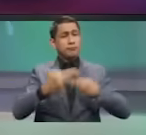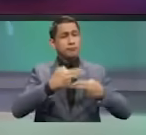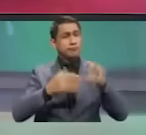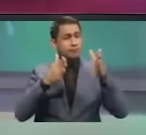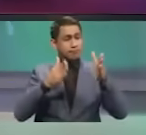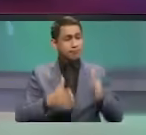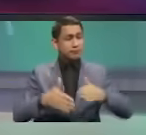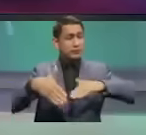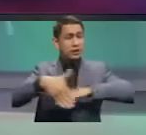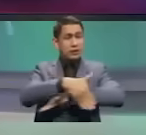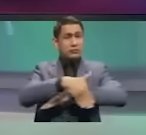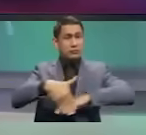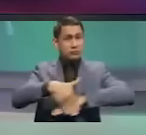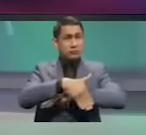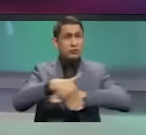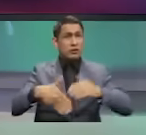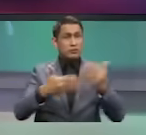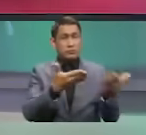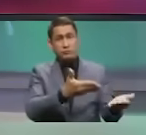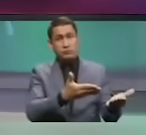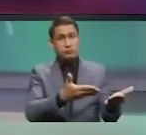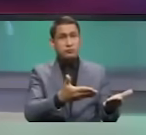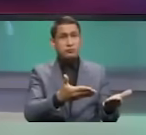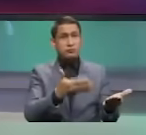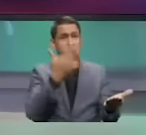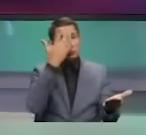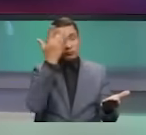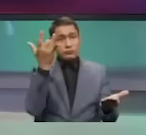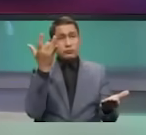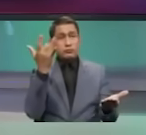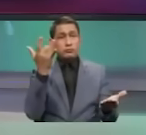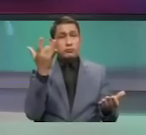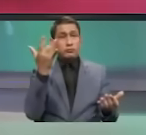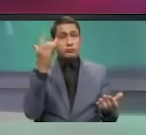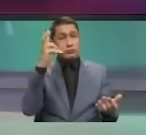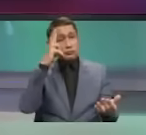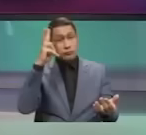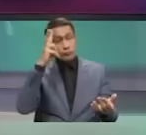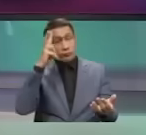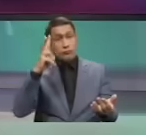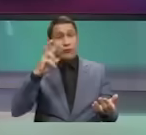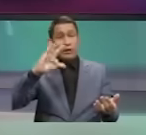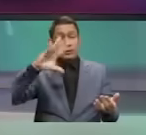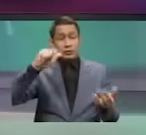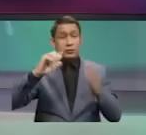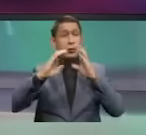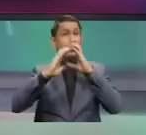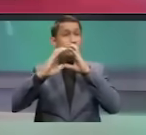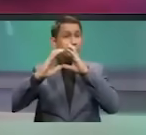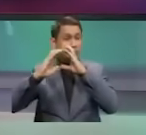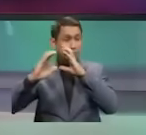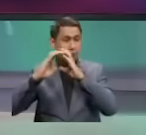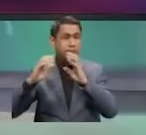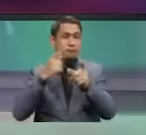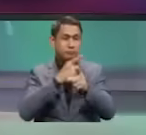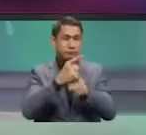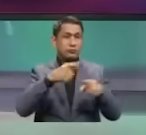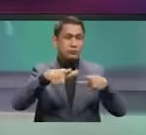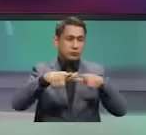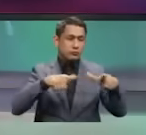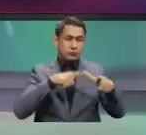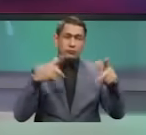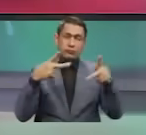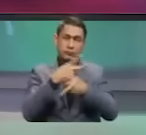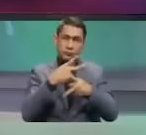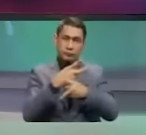que están pagando los platos rotos por aquellos sujetos que ingresan a los buses a amedrentar y obviamente amenazar a